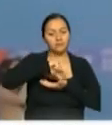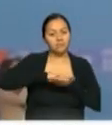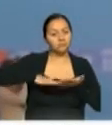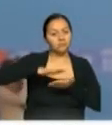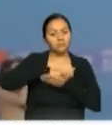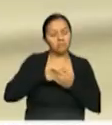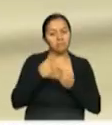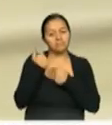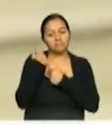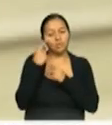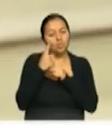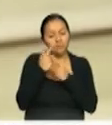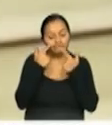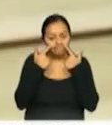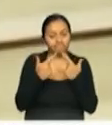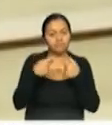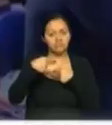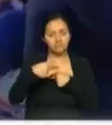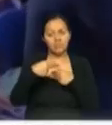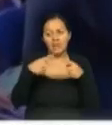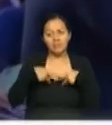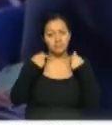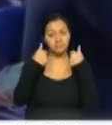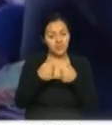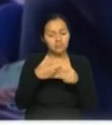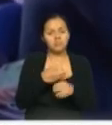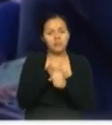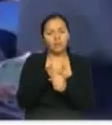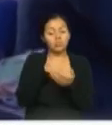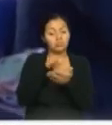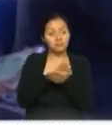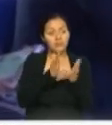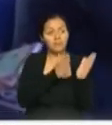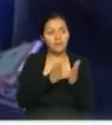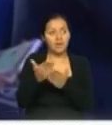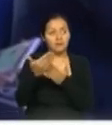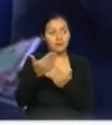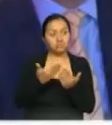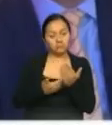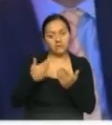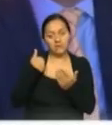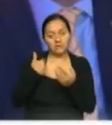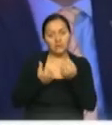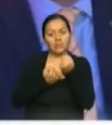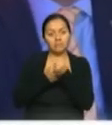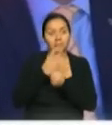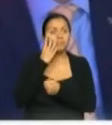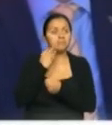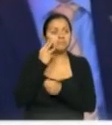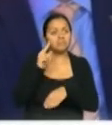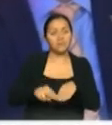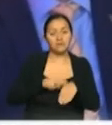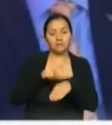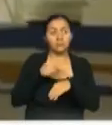el derecho a la ciudad y a un hábitat seguro, y que en la implementación de este documento se contará con aportes de expertos nacionales